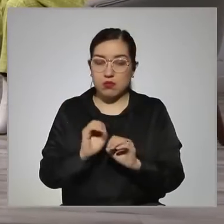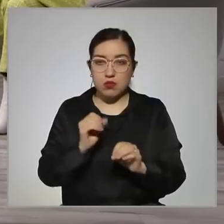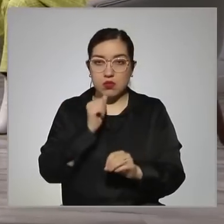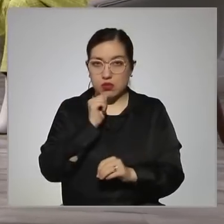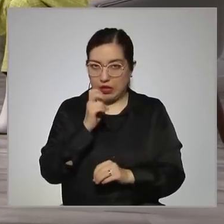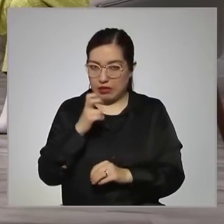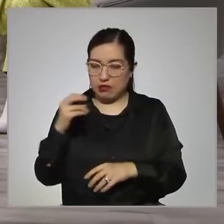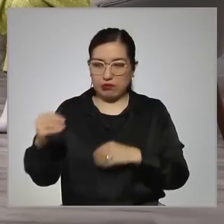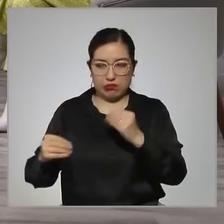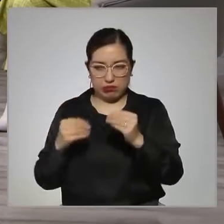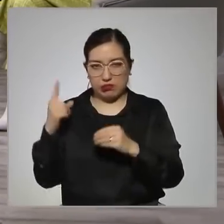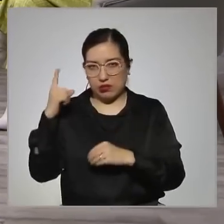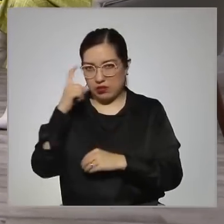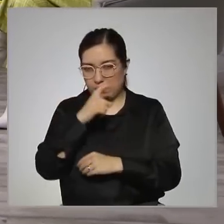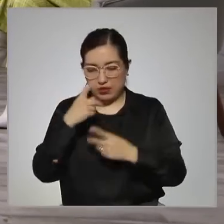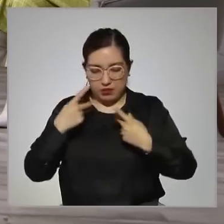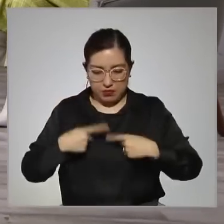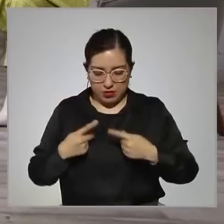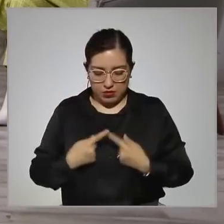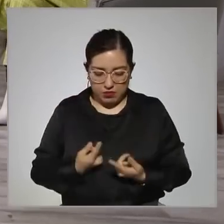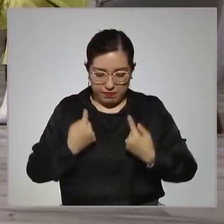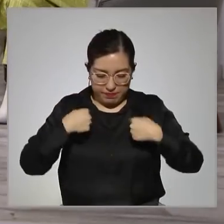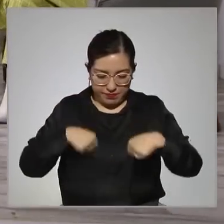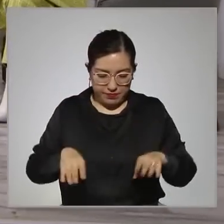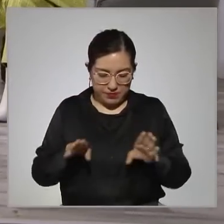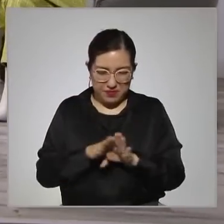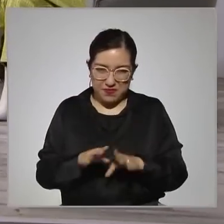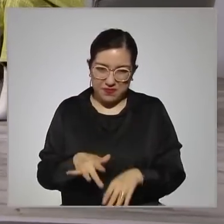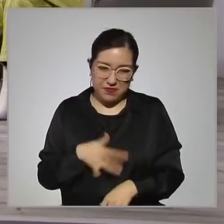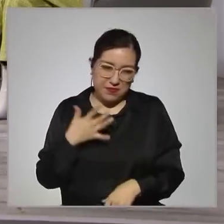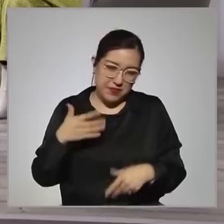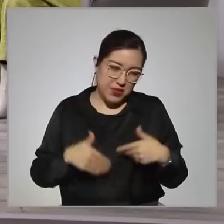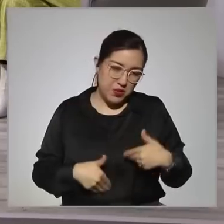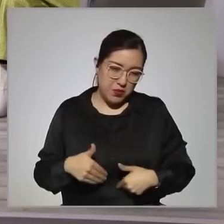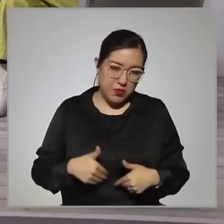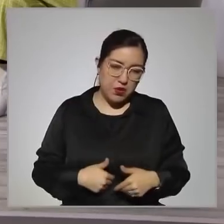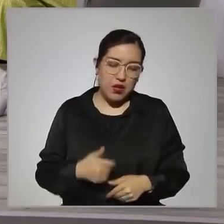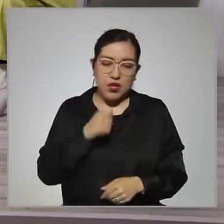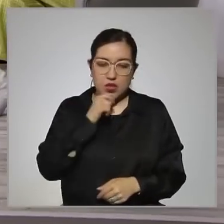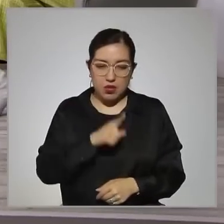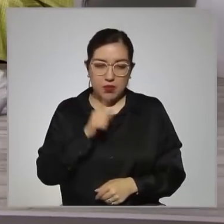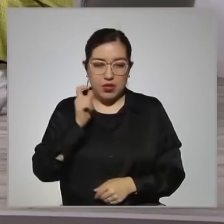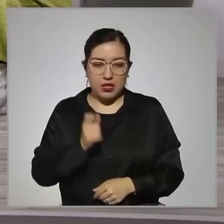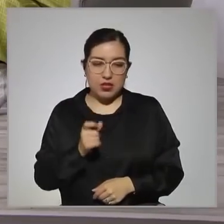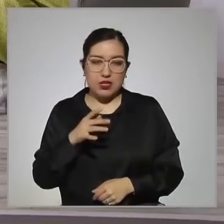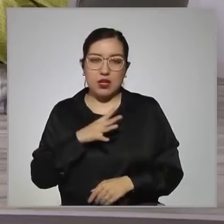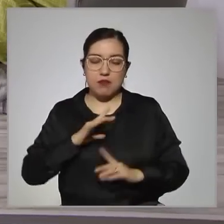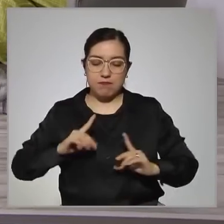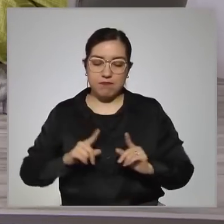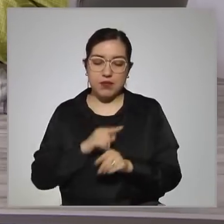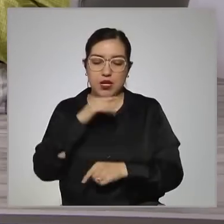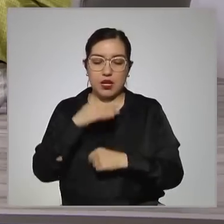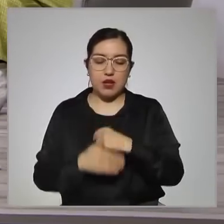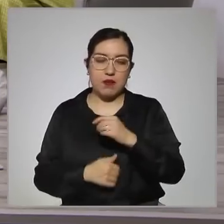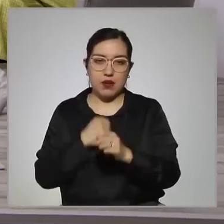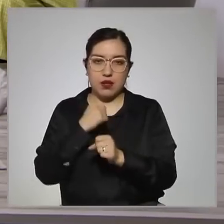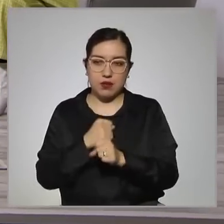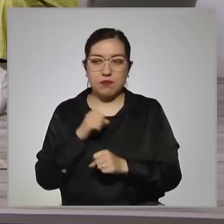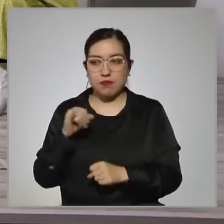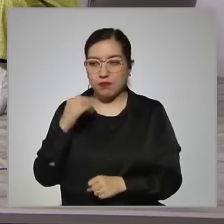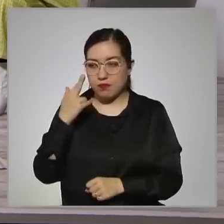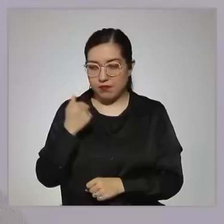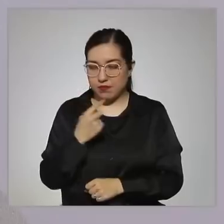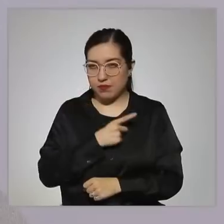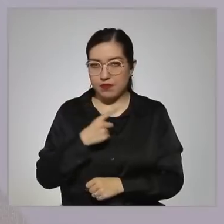para el sujeto. Es decir, hay una dimensión también de malestar que acompaña la idea de cerrar ciclos. Sí, es